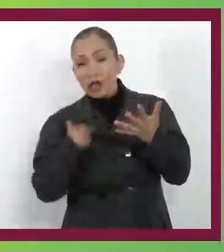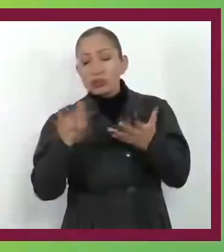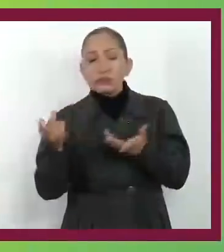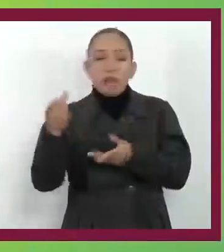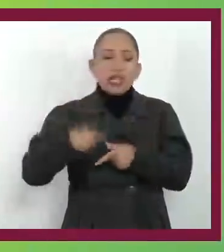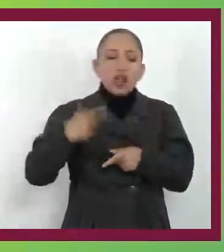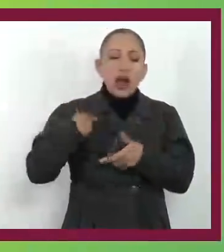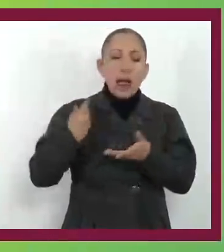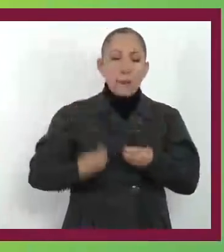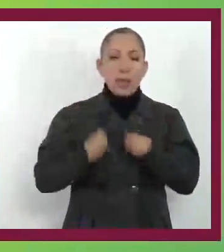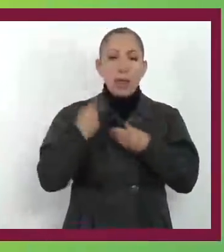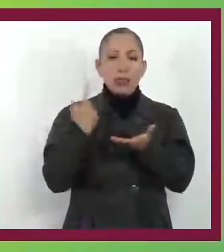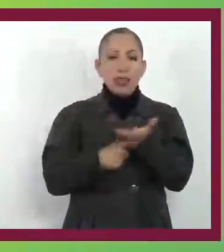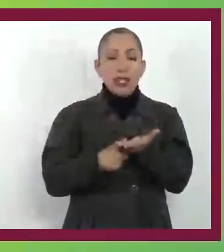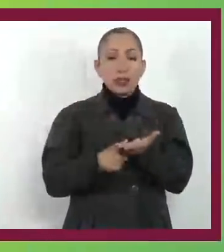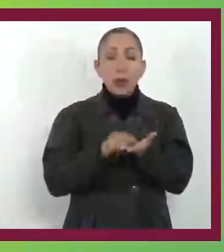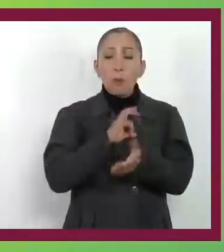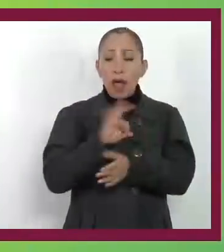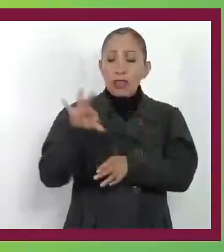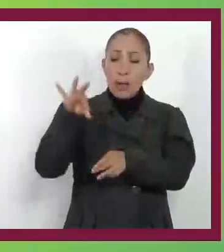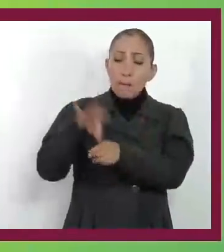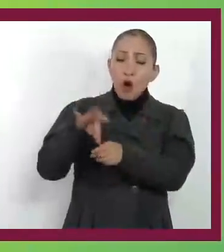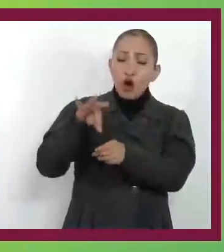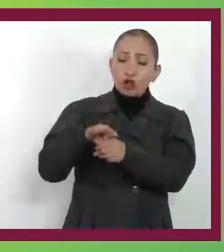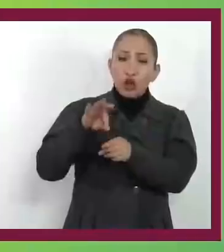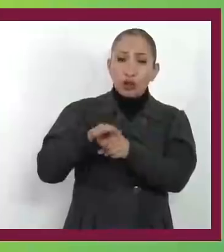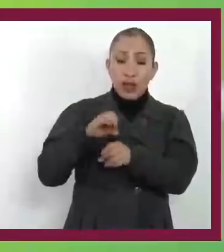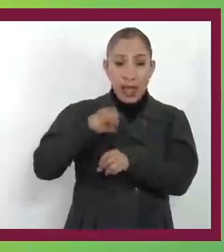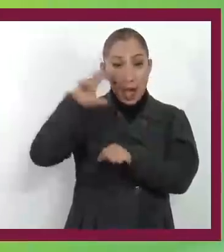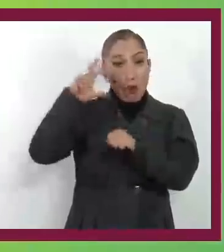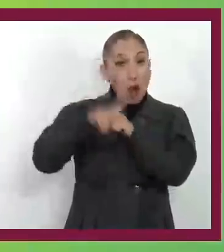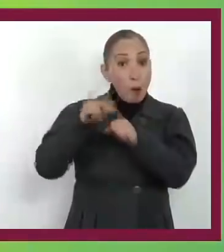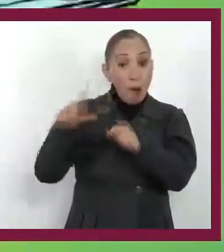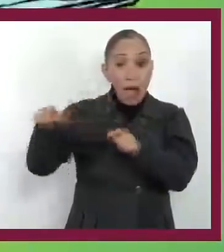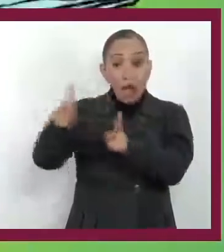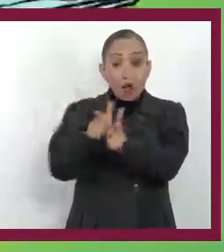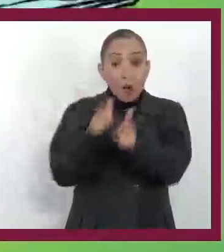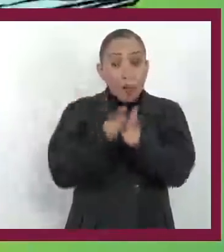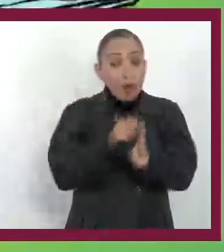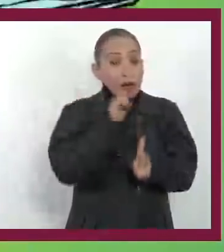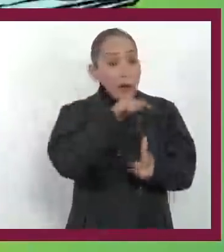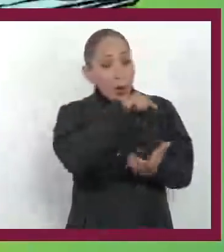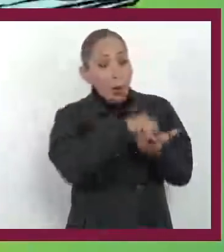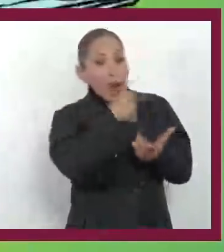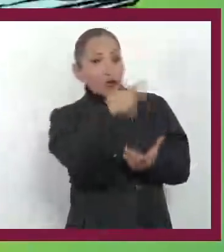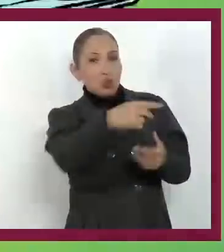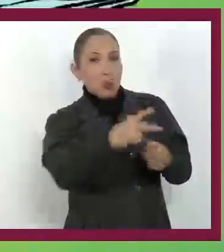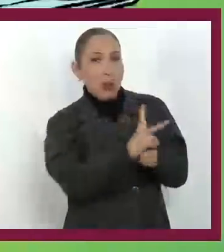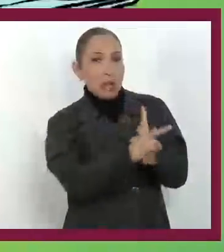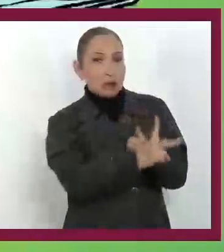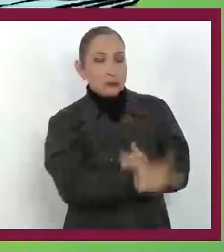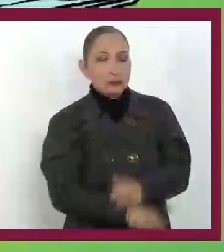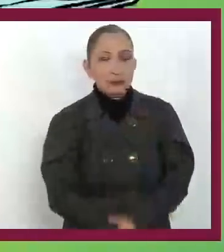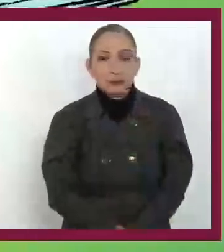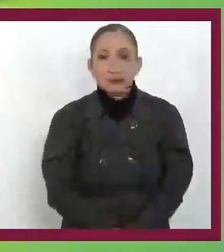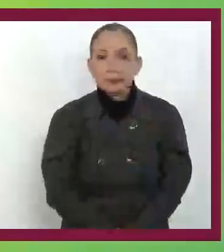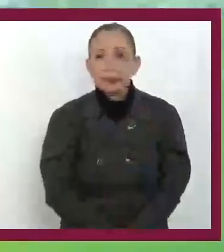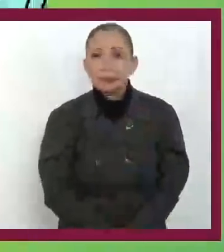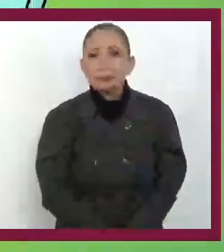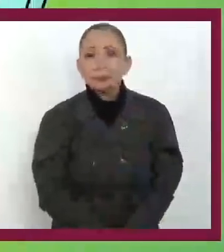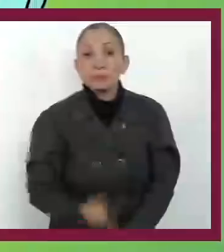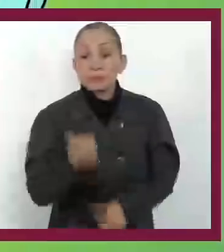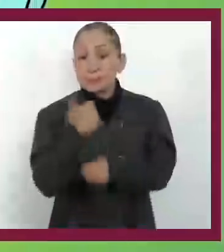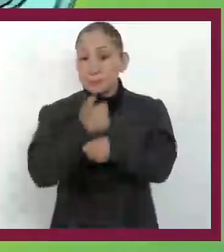Unión, como los de votar en elecciones parlamentarias europeas y en las de la localidad donde resida. Y